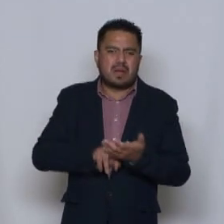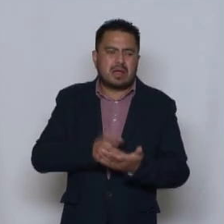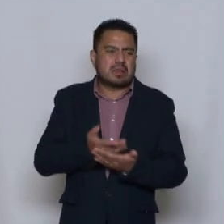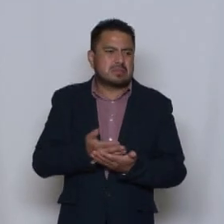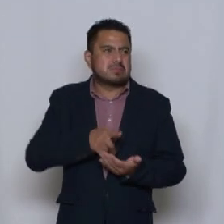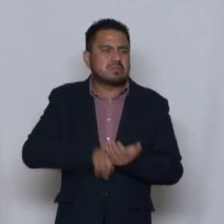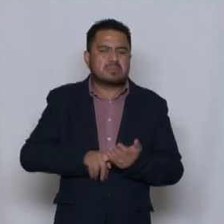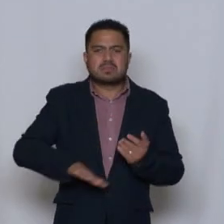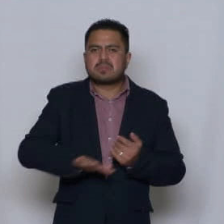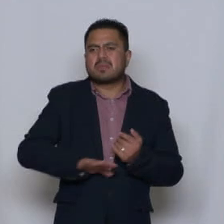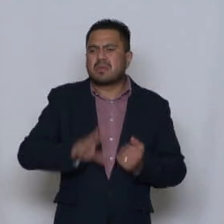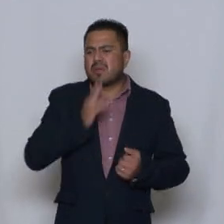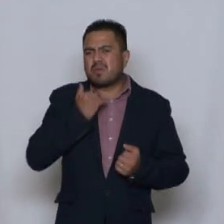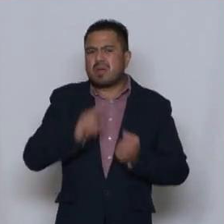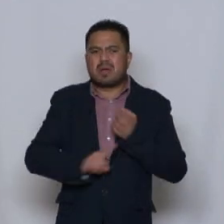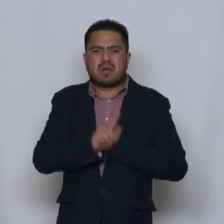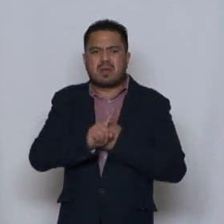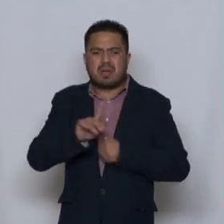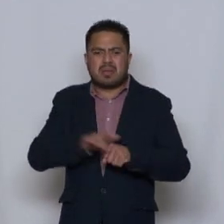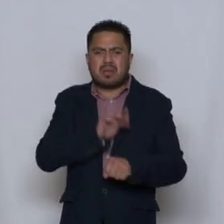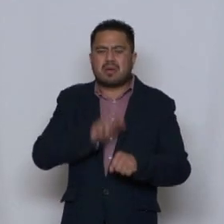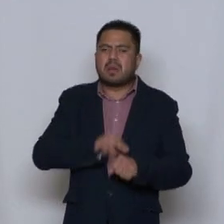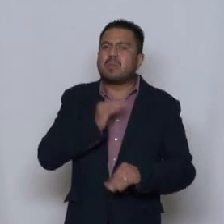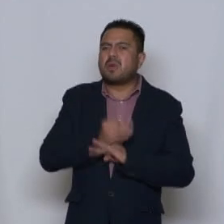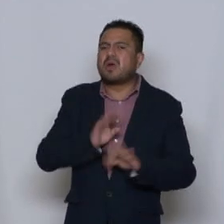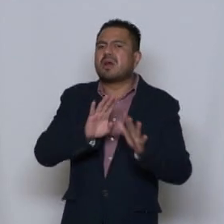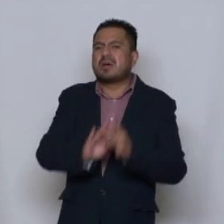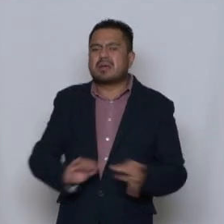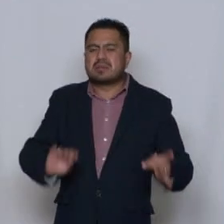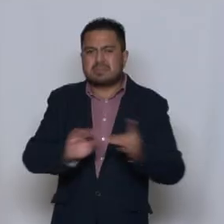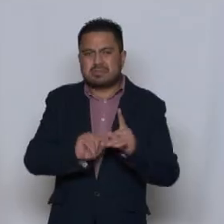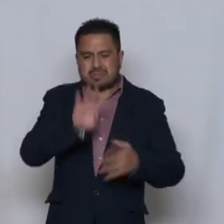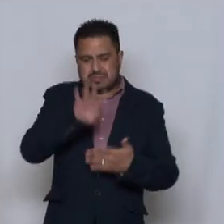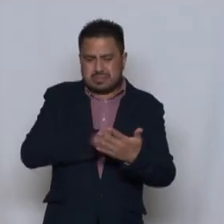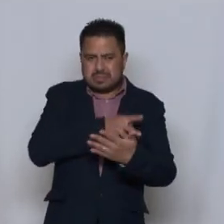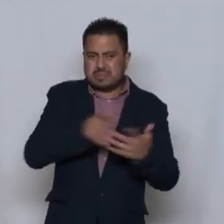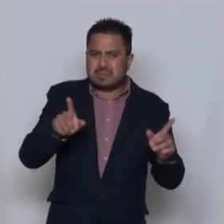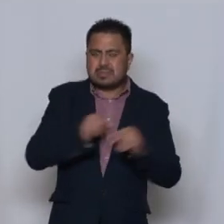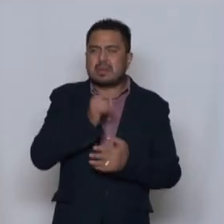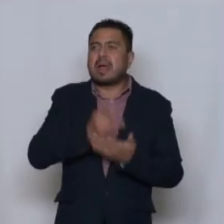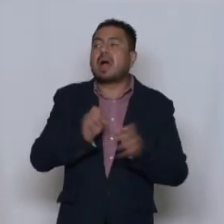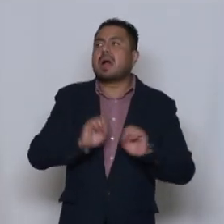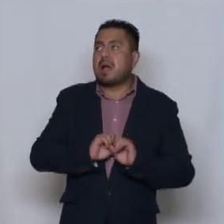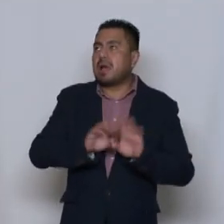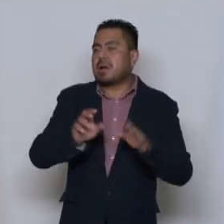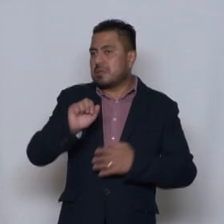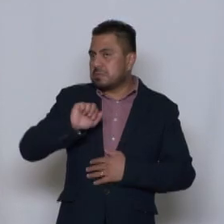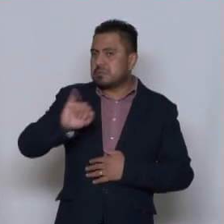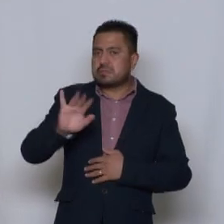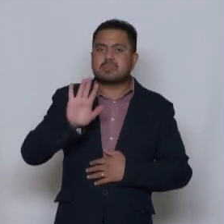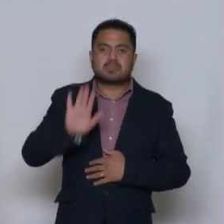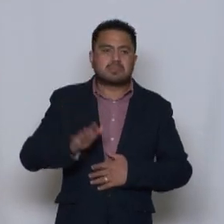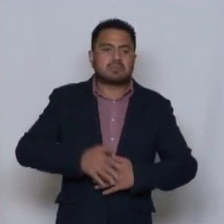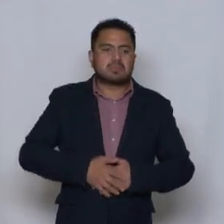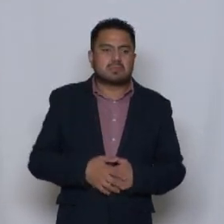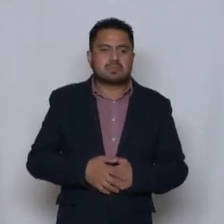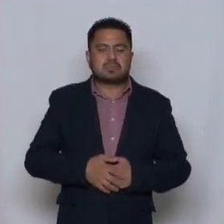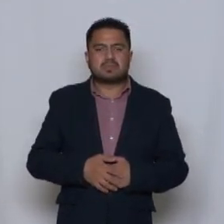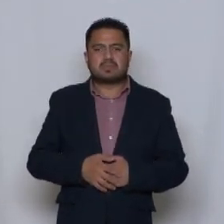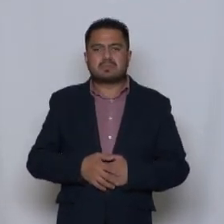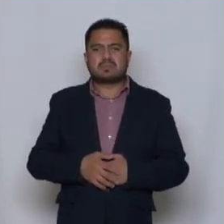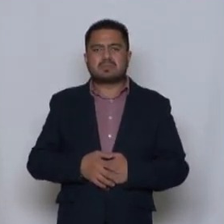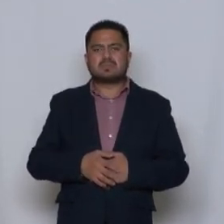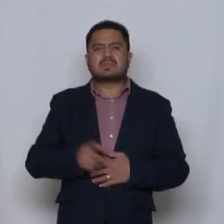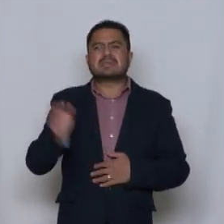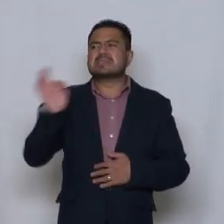esperados, tampoco afectan demasiado porque estamos hablando de estadísticas, ¿sí? Claro, claro que sí. Si